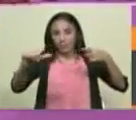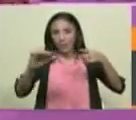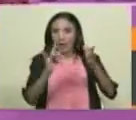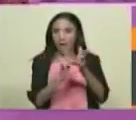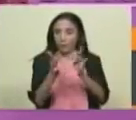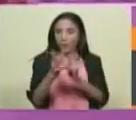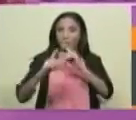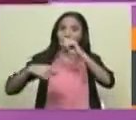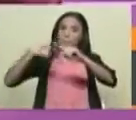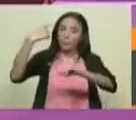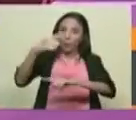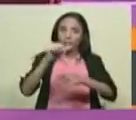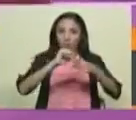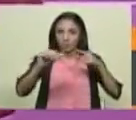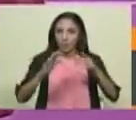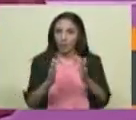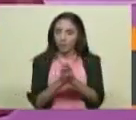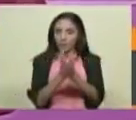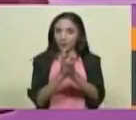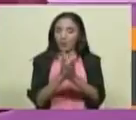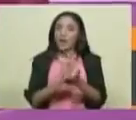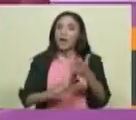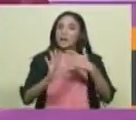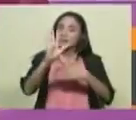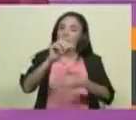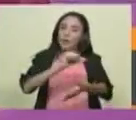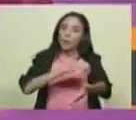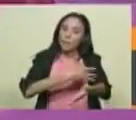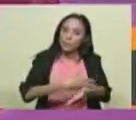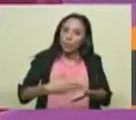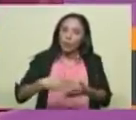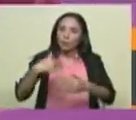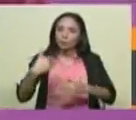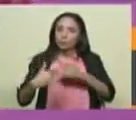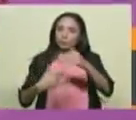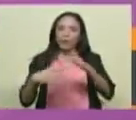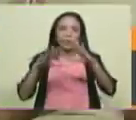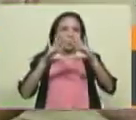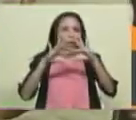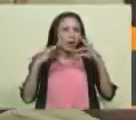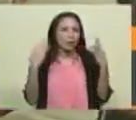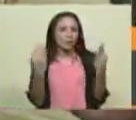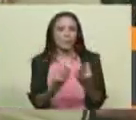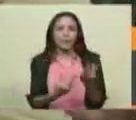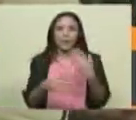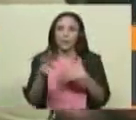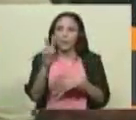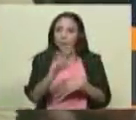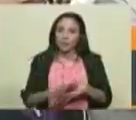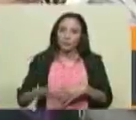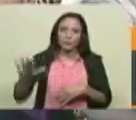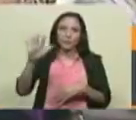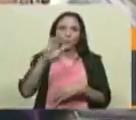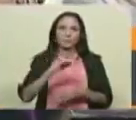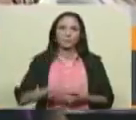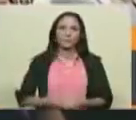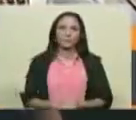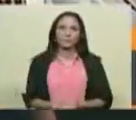después de Semana Santa, lleguemos a los 5 millones y tener protegido a la gran parte de la familia